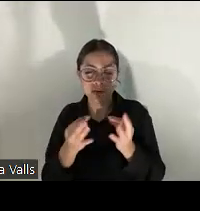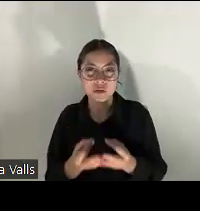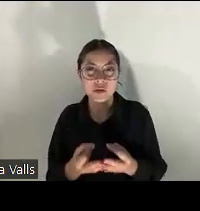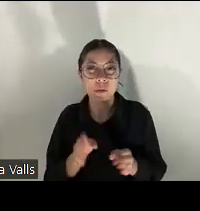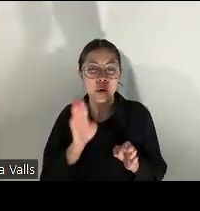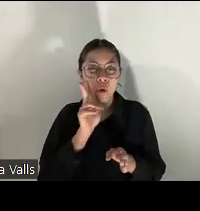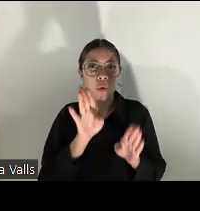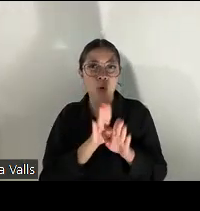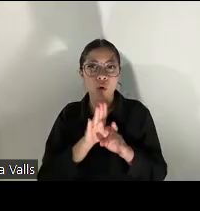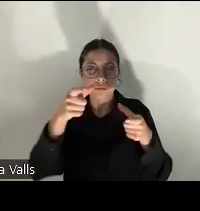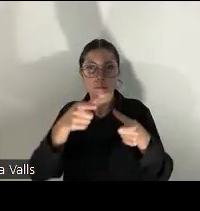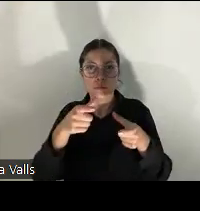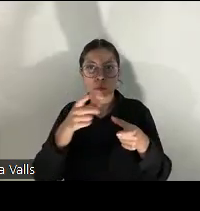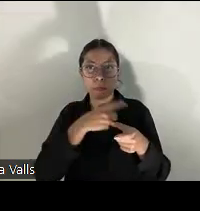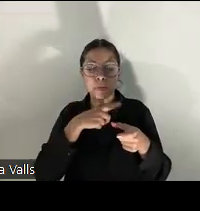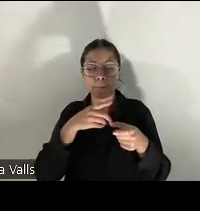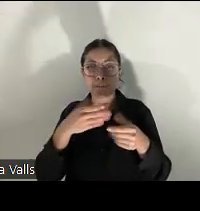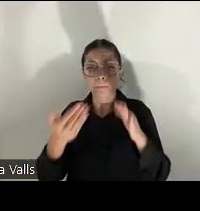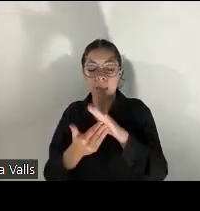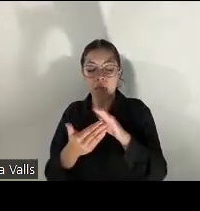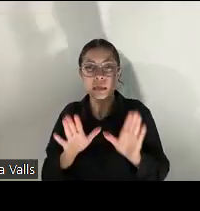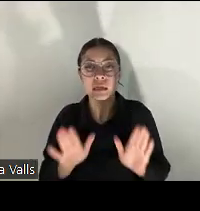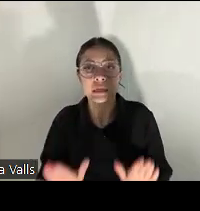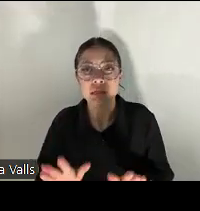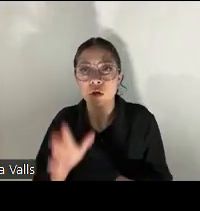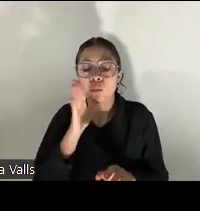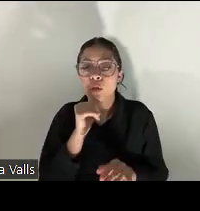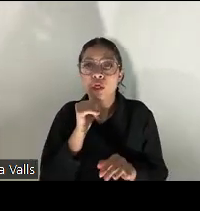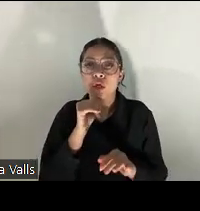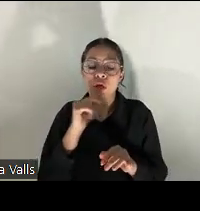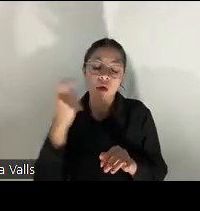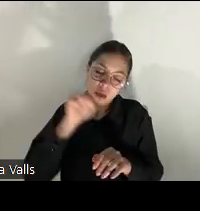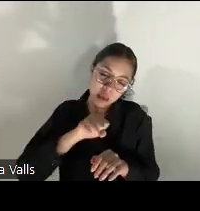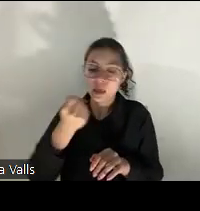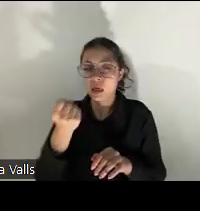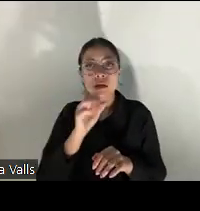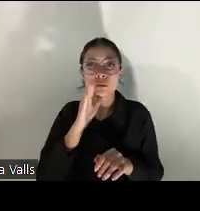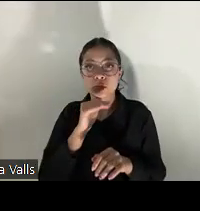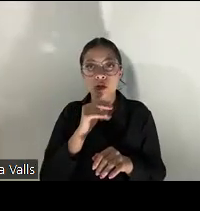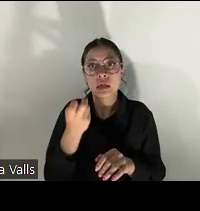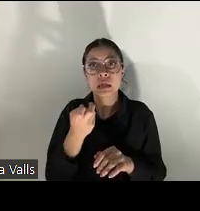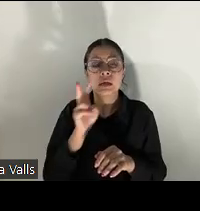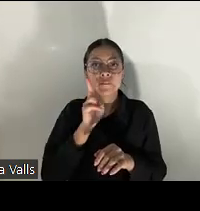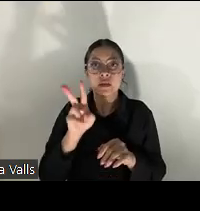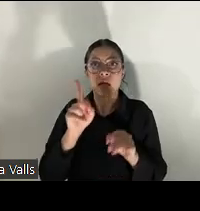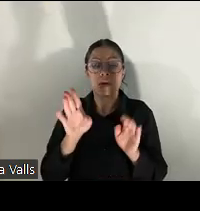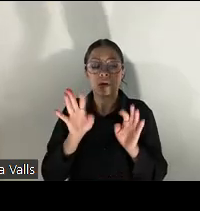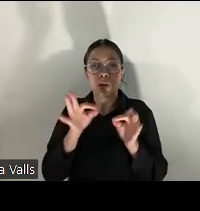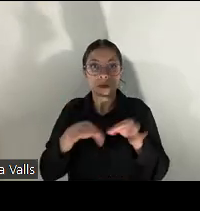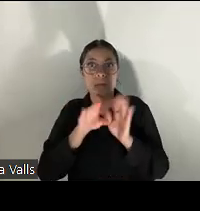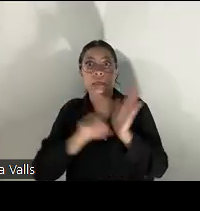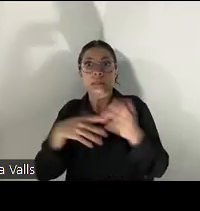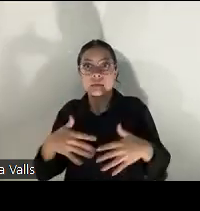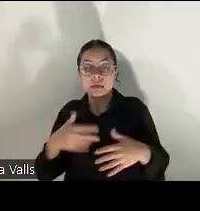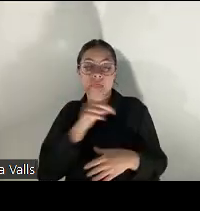cadera está embarrada sobre la mesa, las manos también, no puede liberar la cabeza? Pues claro, es un signo de alarma y nos debe de llamar la atención.